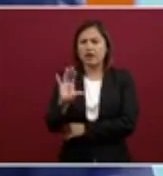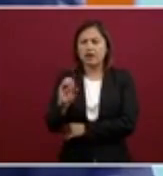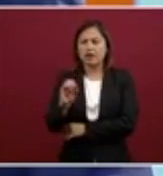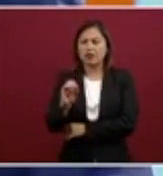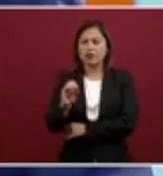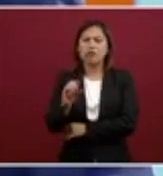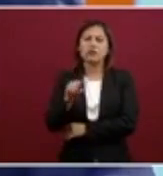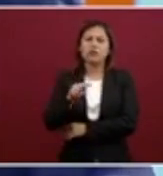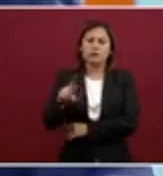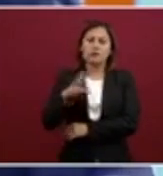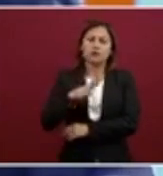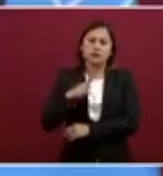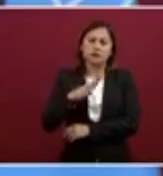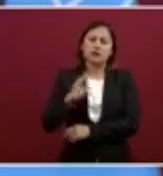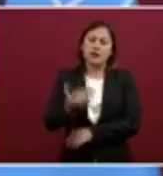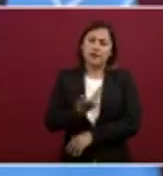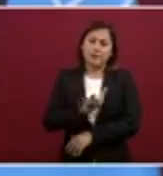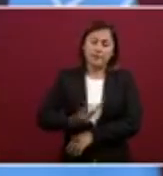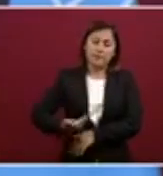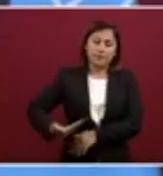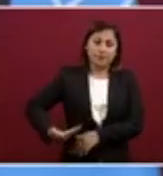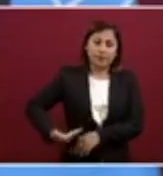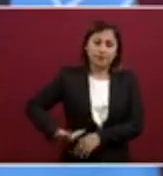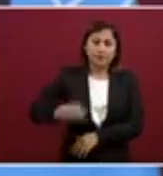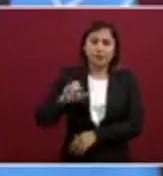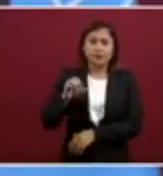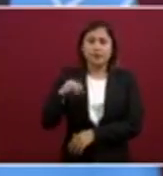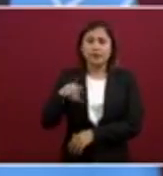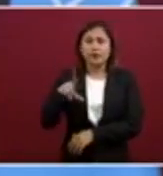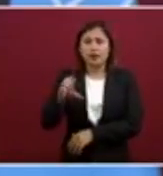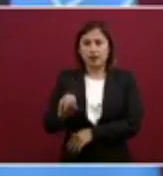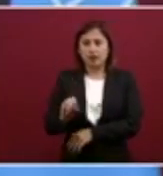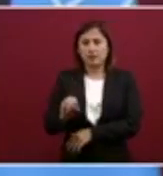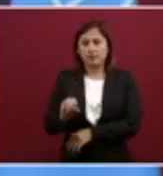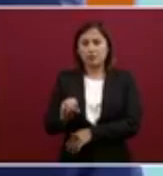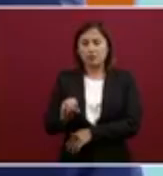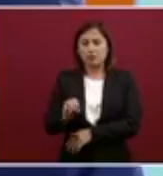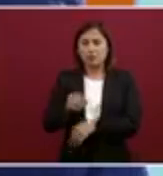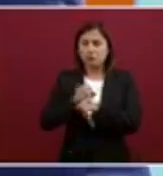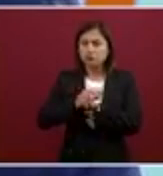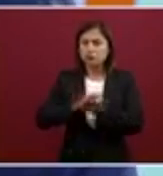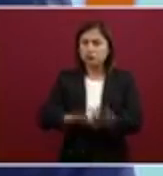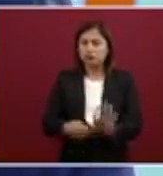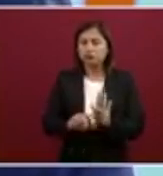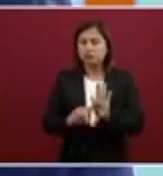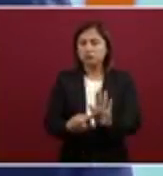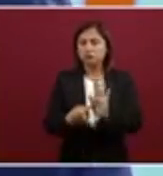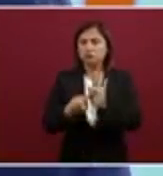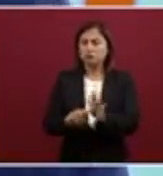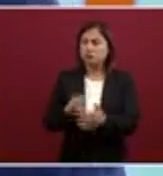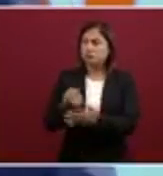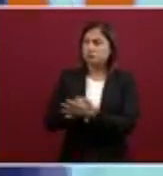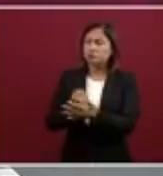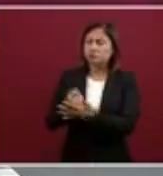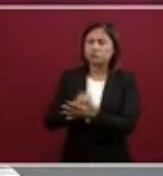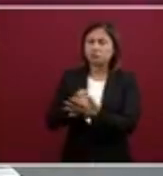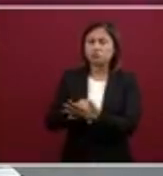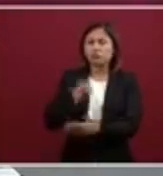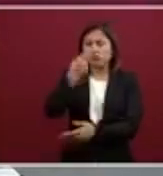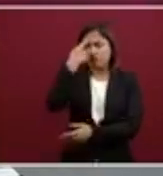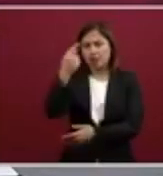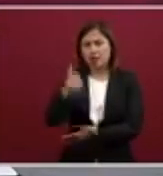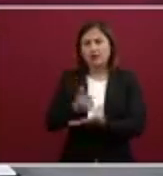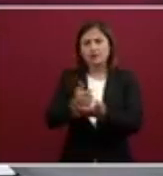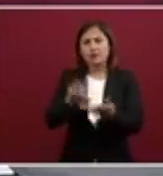el presidente de la República, Andrés Manuel López Obrador, está dando un resultado favorable en beneficio de las familias mexicanas. Muchas gracias.